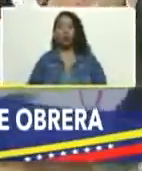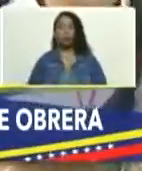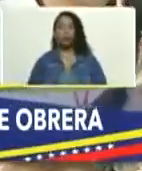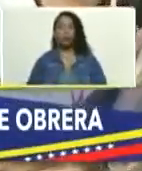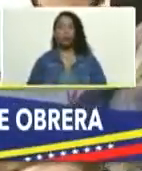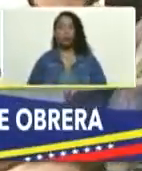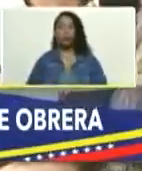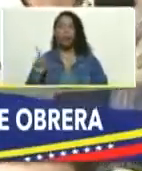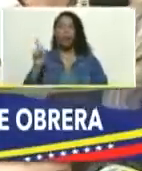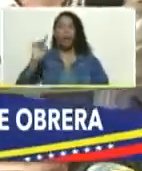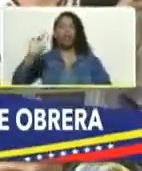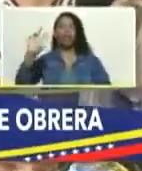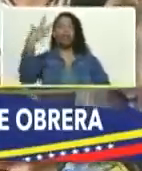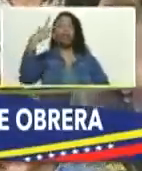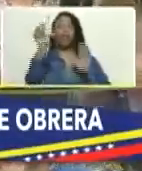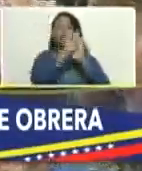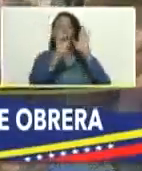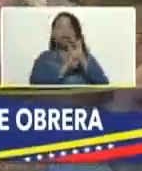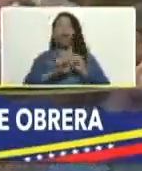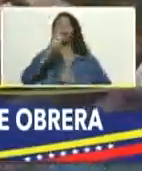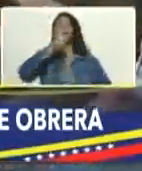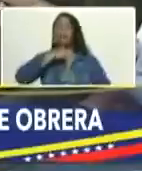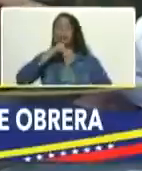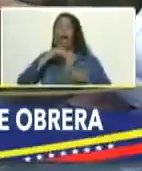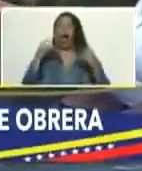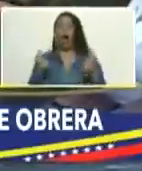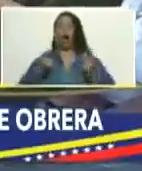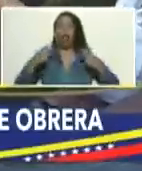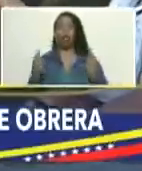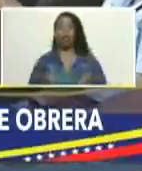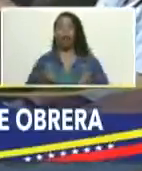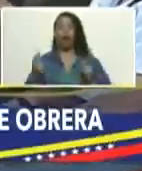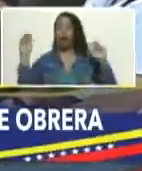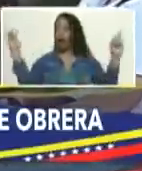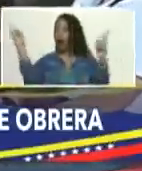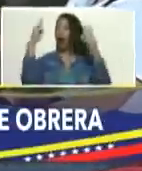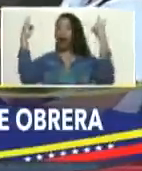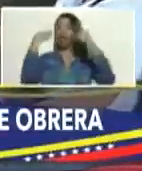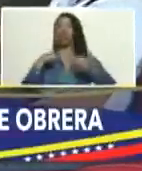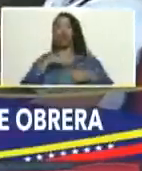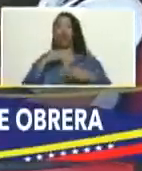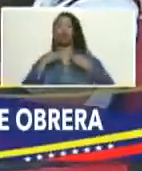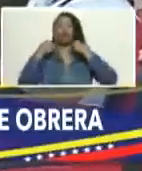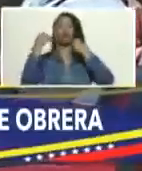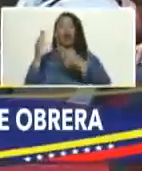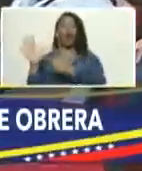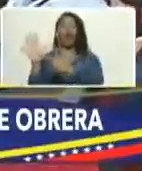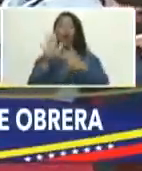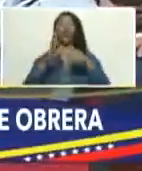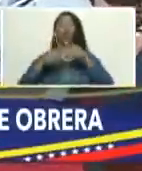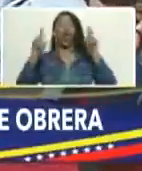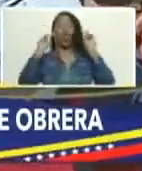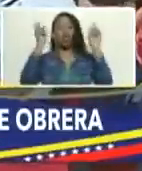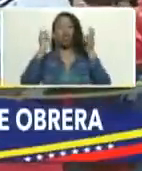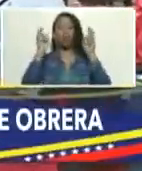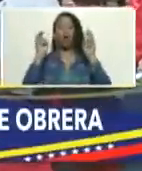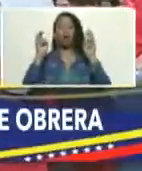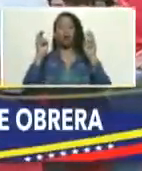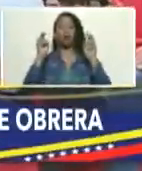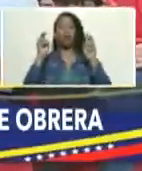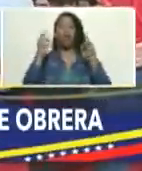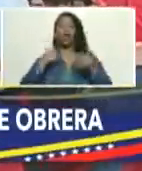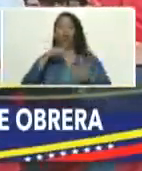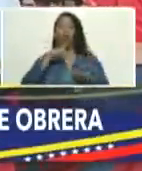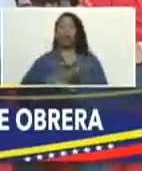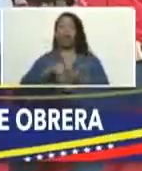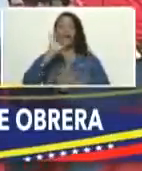Esa tercera etapa entonces de la resistencia activa y victoriosa que hemos dado en todos los escenarios, yo la circunscribo entre